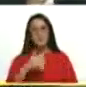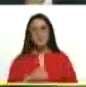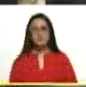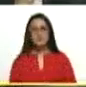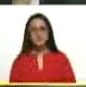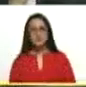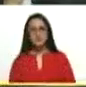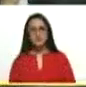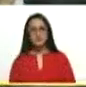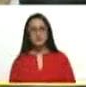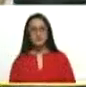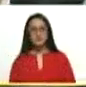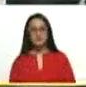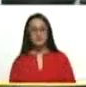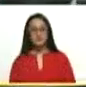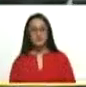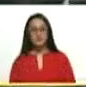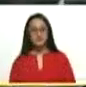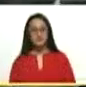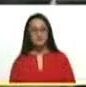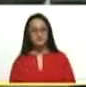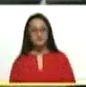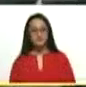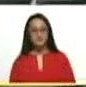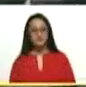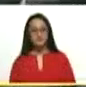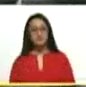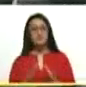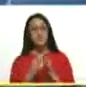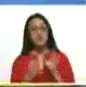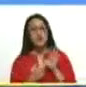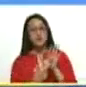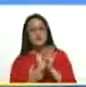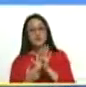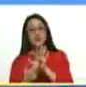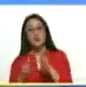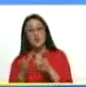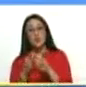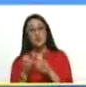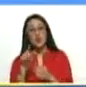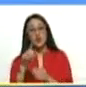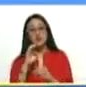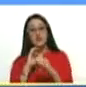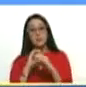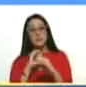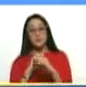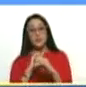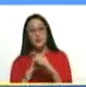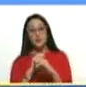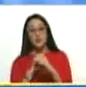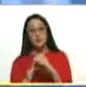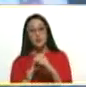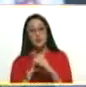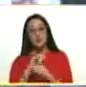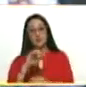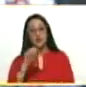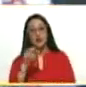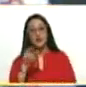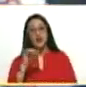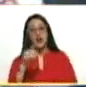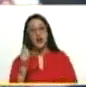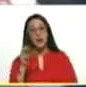A todos los representantes del sector transporte, el señor Ahmet